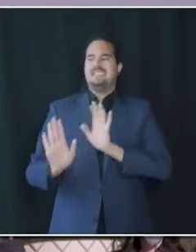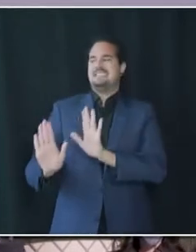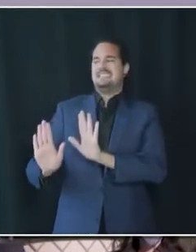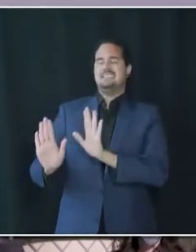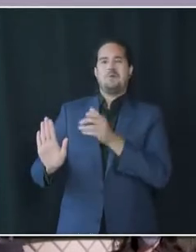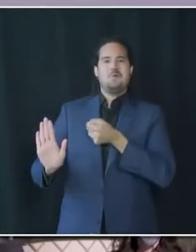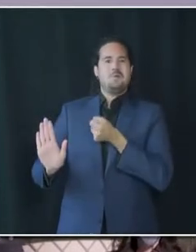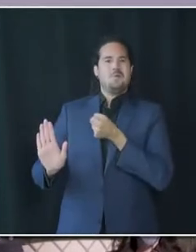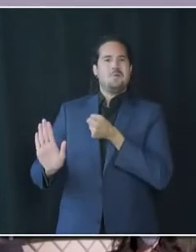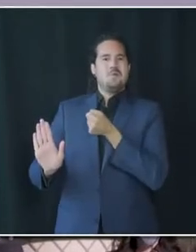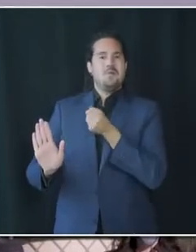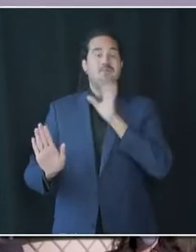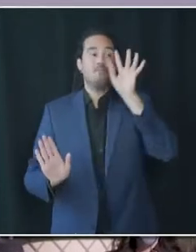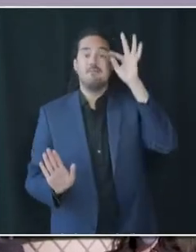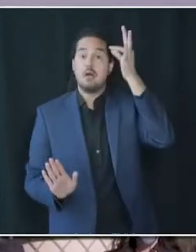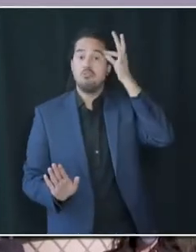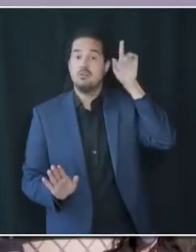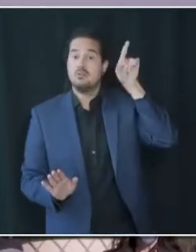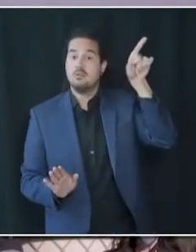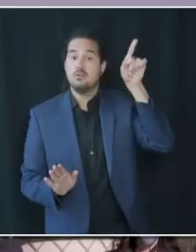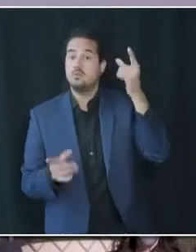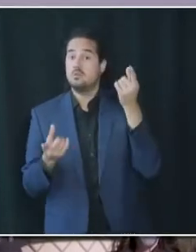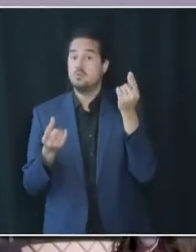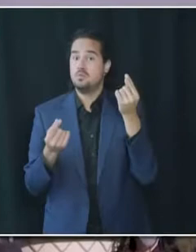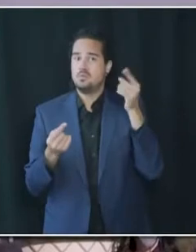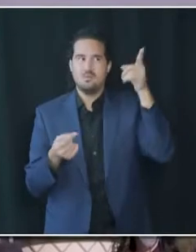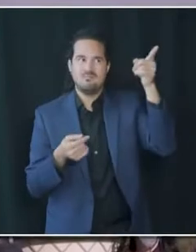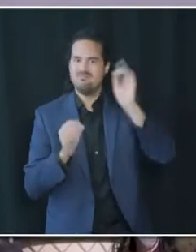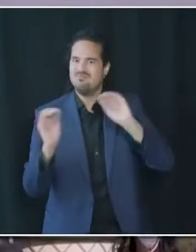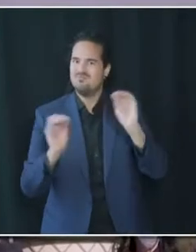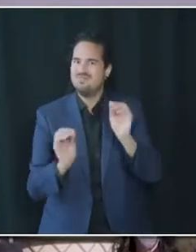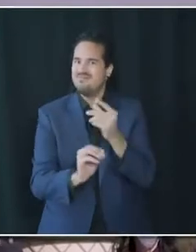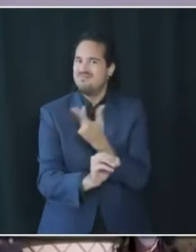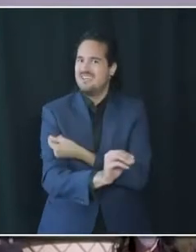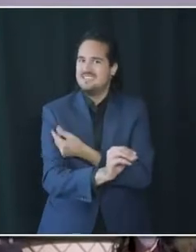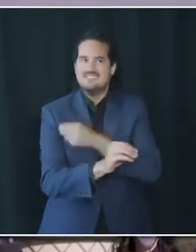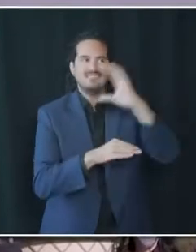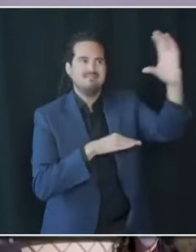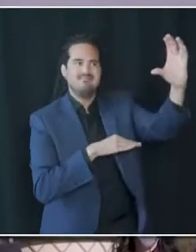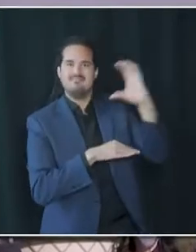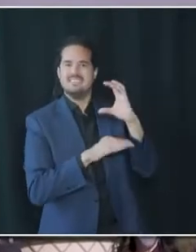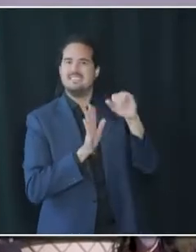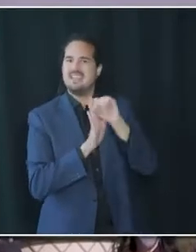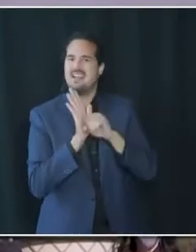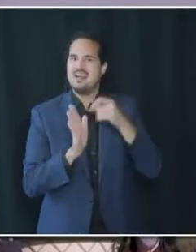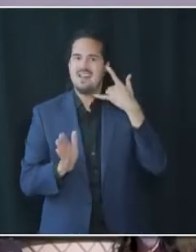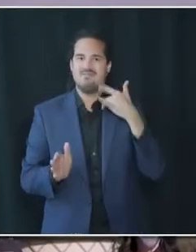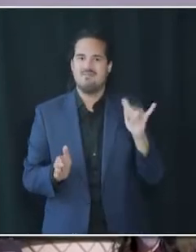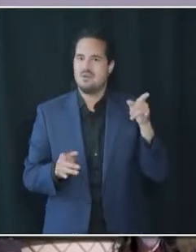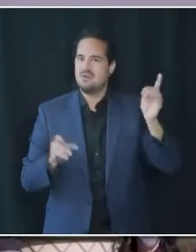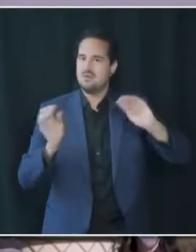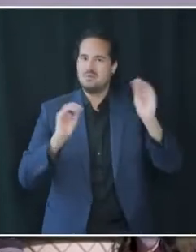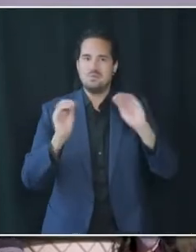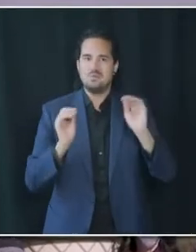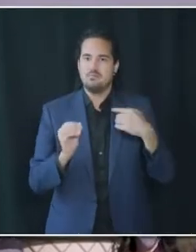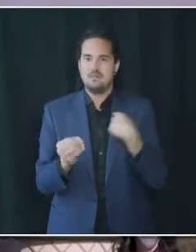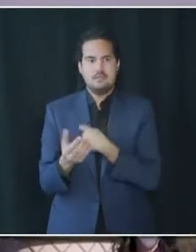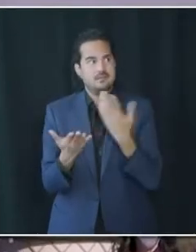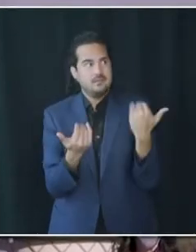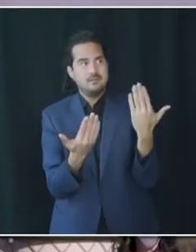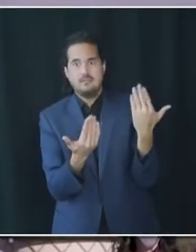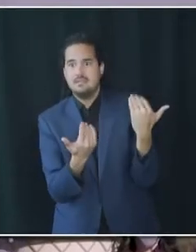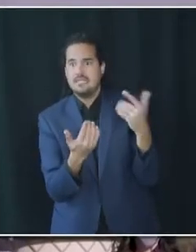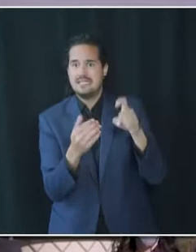la vacuna porque están llegando a ese agotamiento edwin al federal no tiene las dosis para apoyarnos como